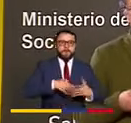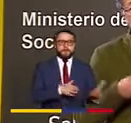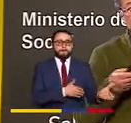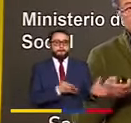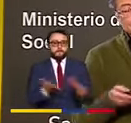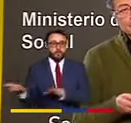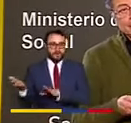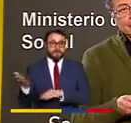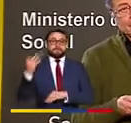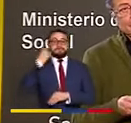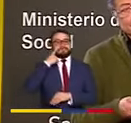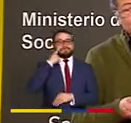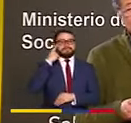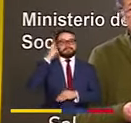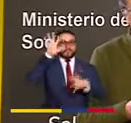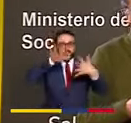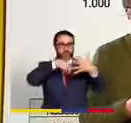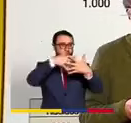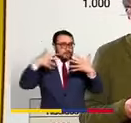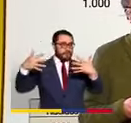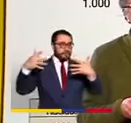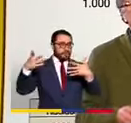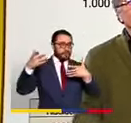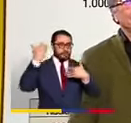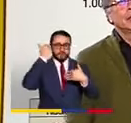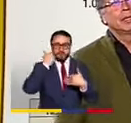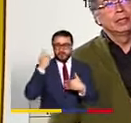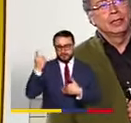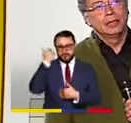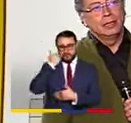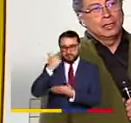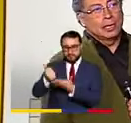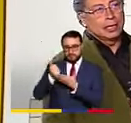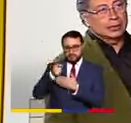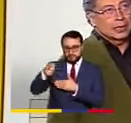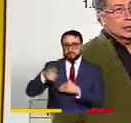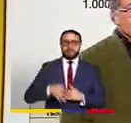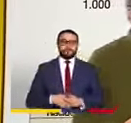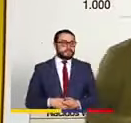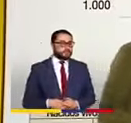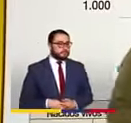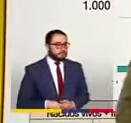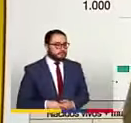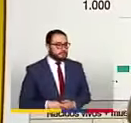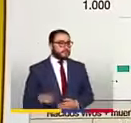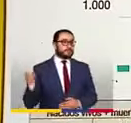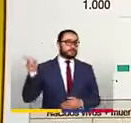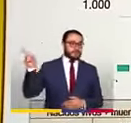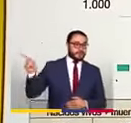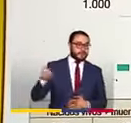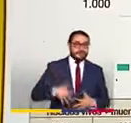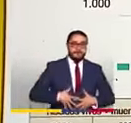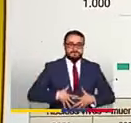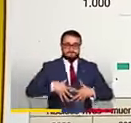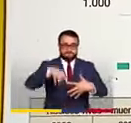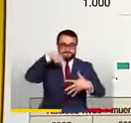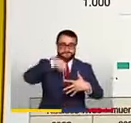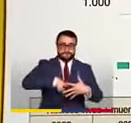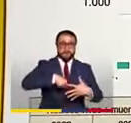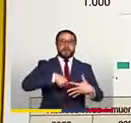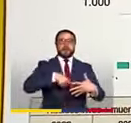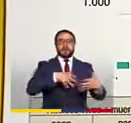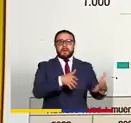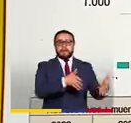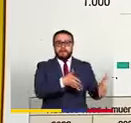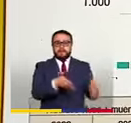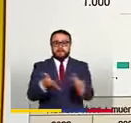Perinatal, siguiente cuadro, si pueden hacerlo desde allá. La tasa perinatal es la muerte